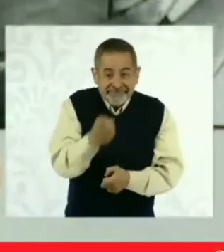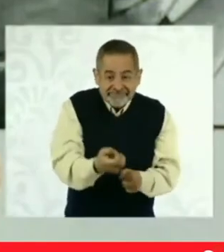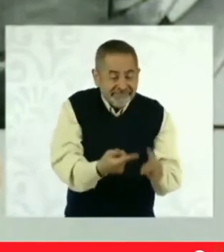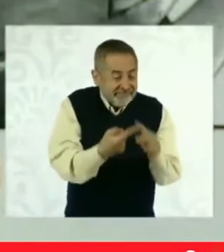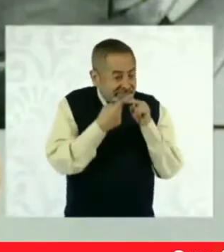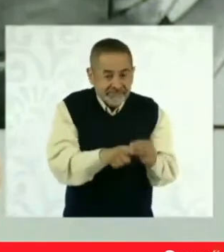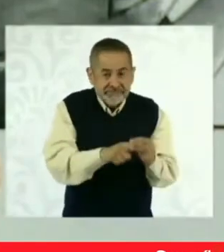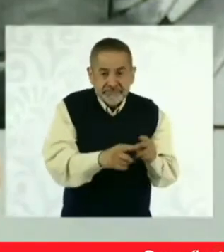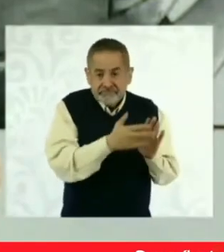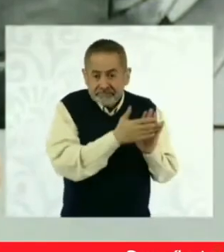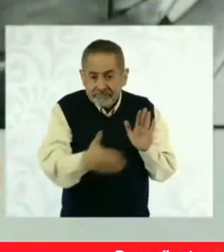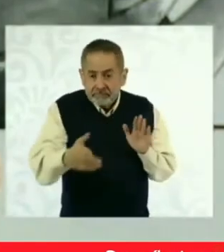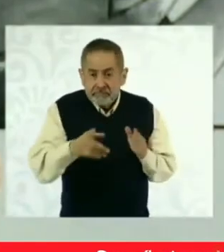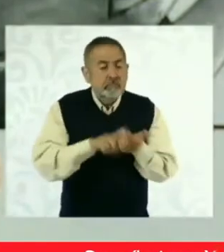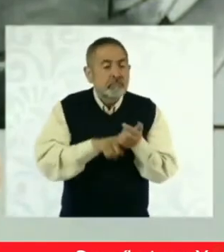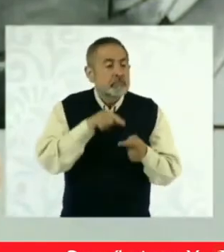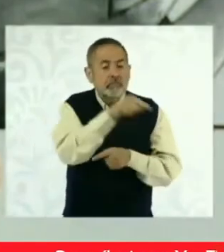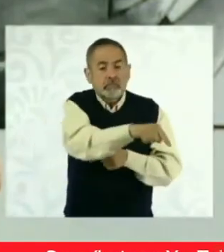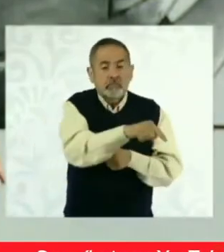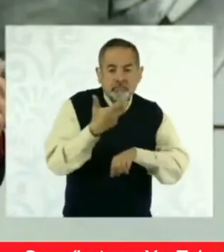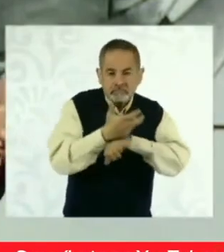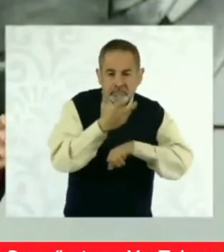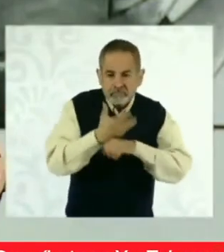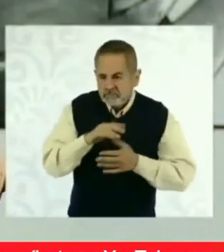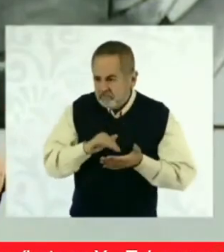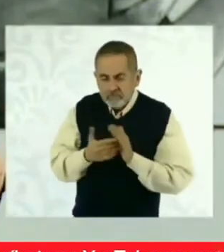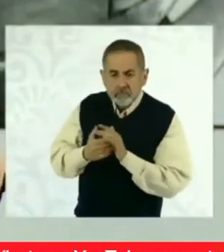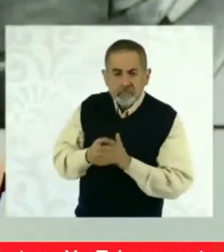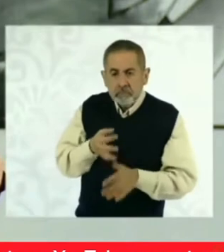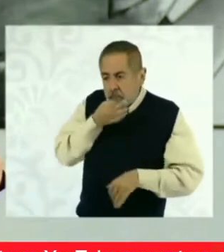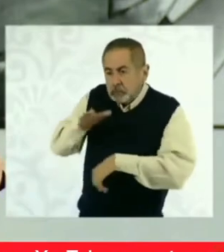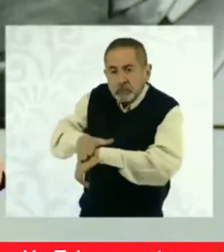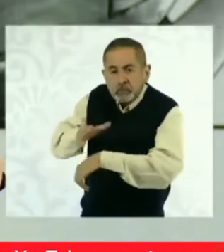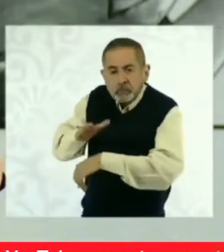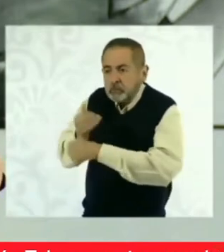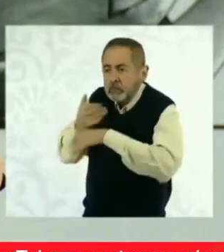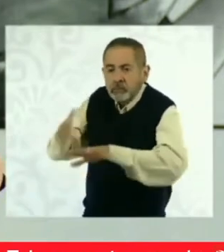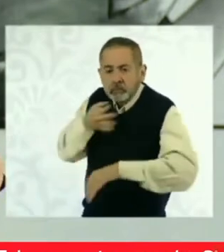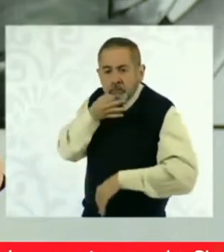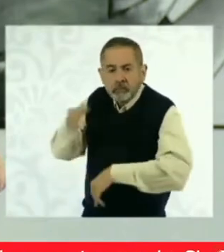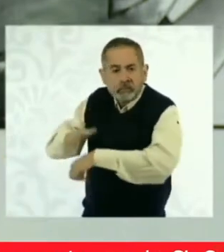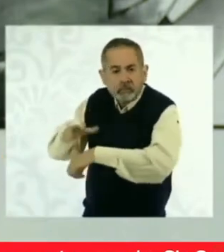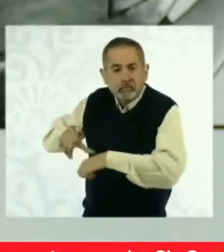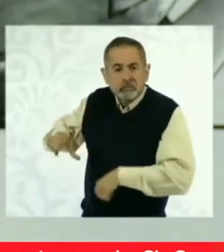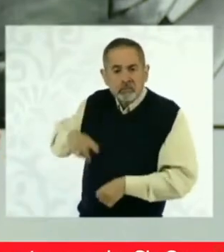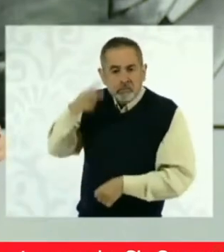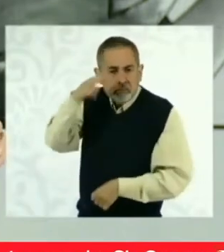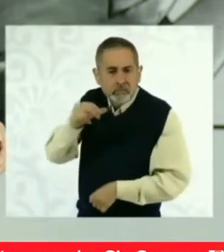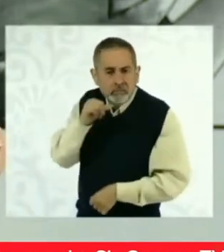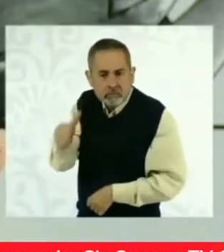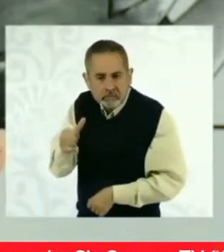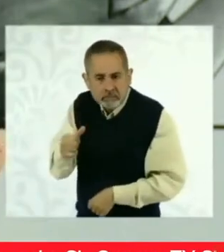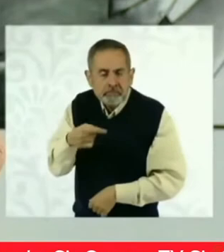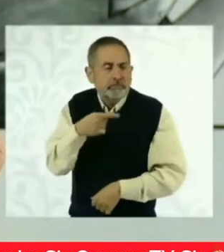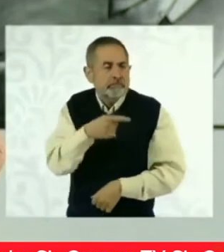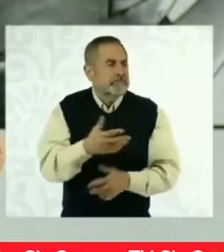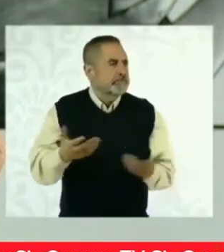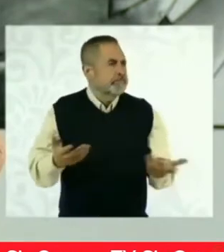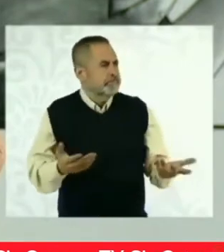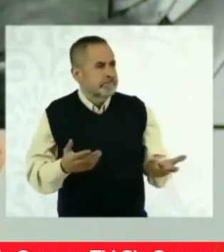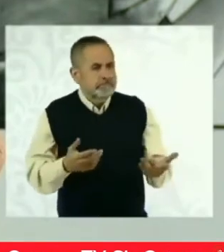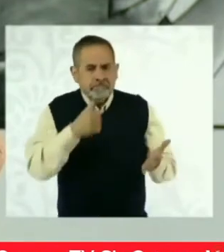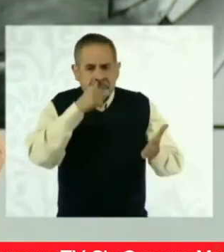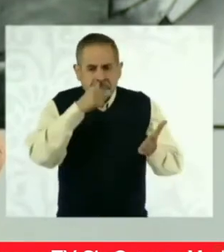partir de una operación que hizo Estados Unidos que no informó al gobierno mexicano y que eso derivó